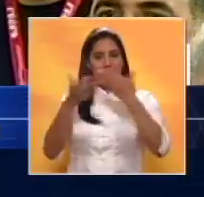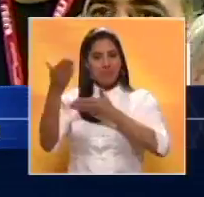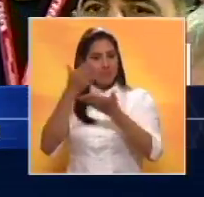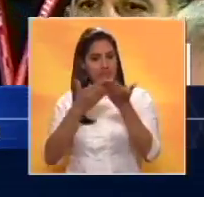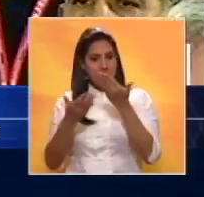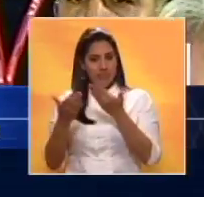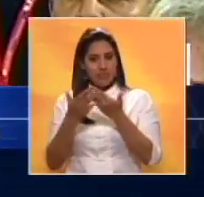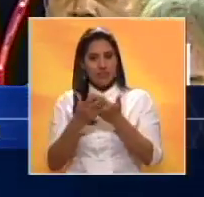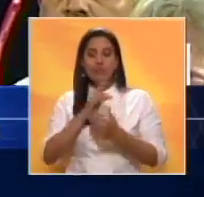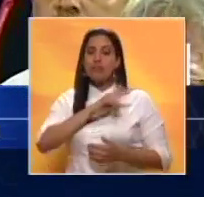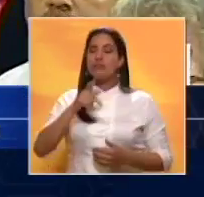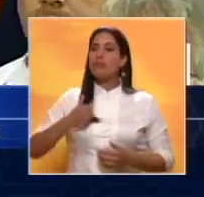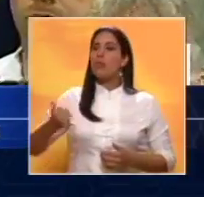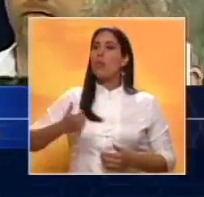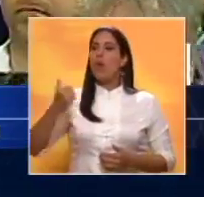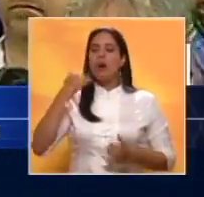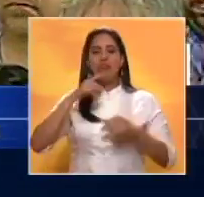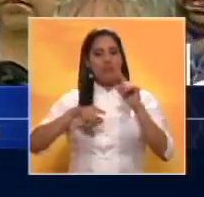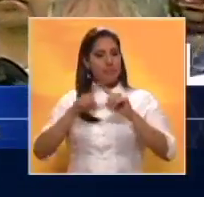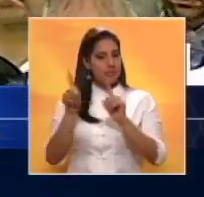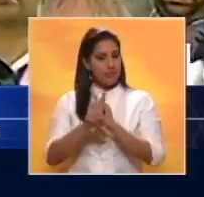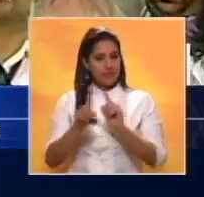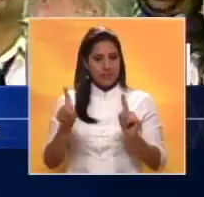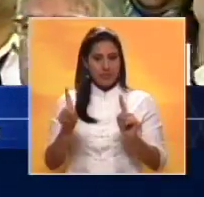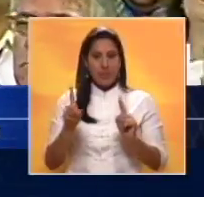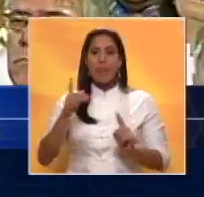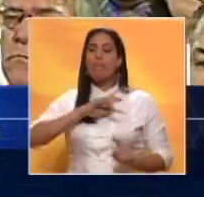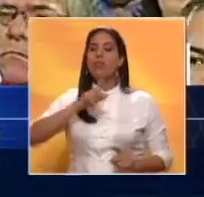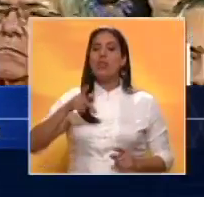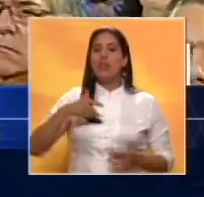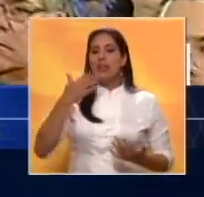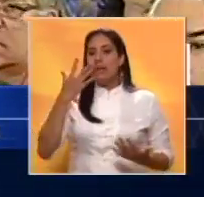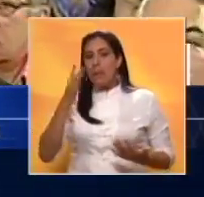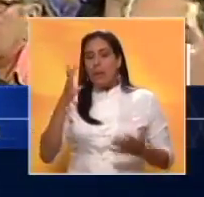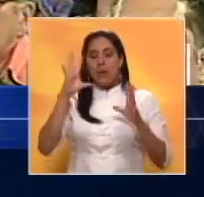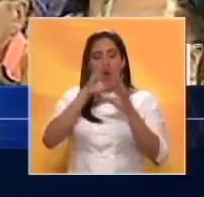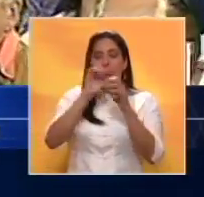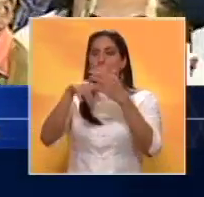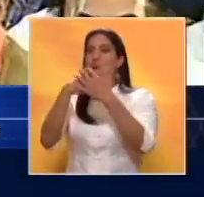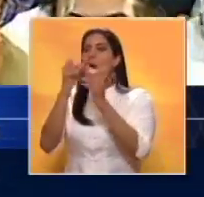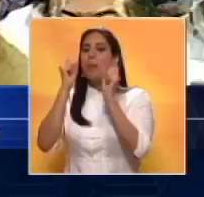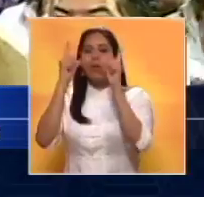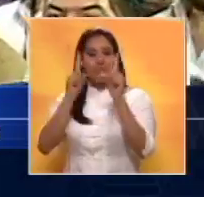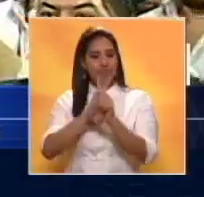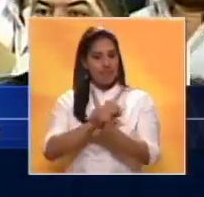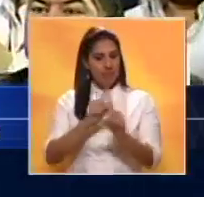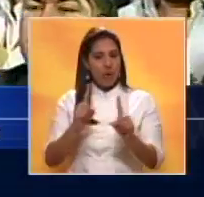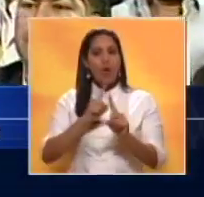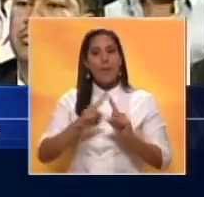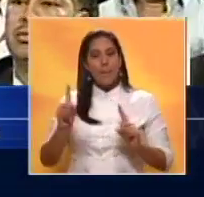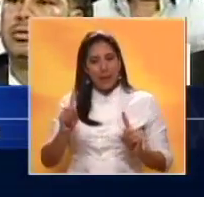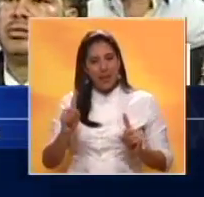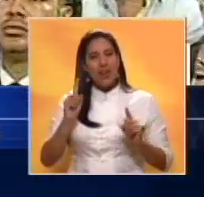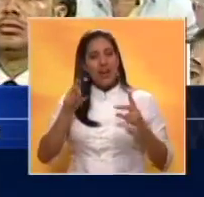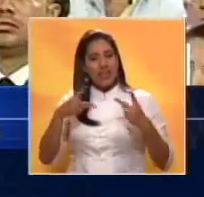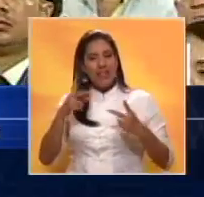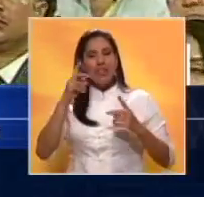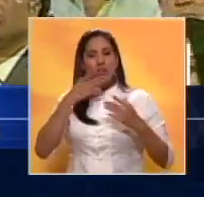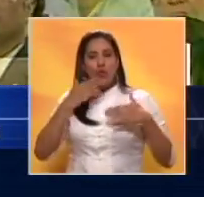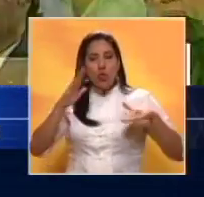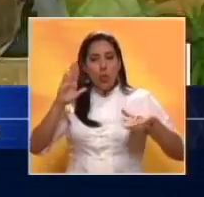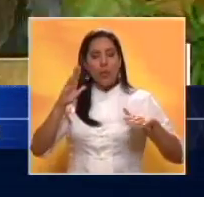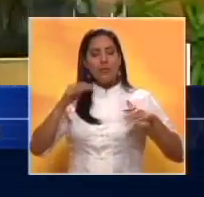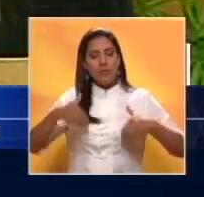económica. No es cualquier cosa y no se hace tampoco de la noche a la mañana, pero requiere nuestro mayor